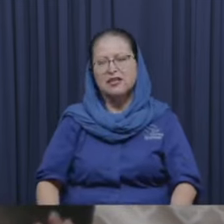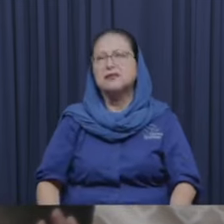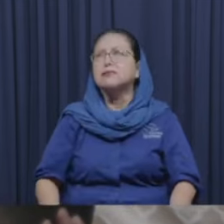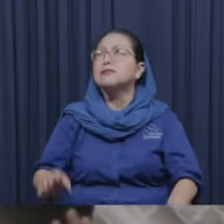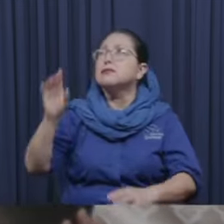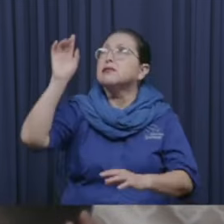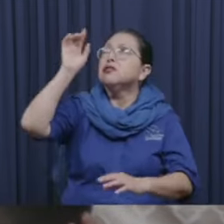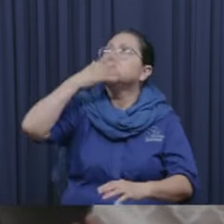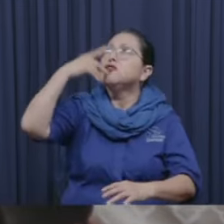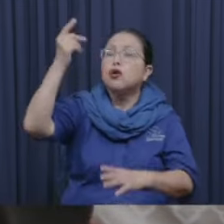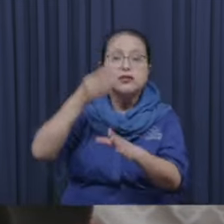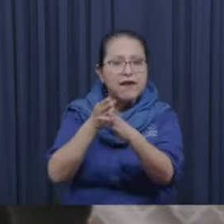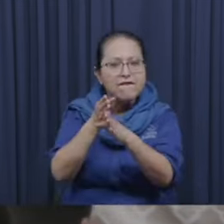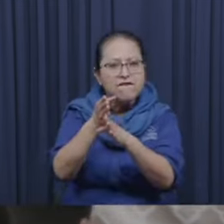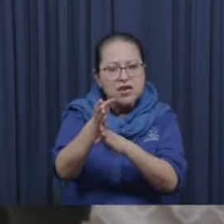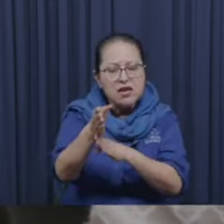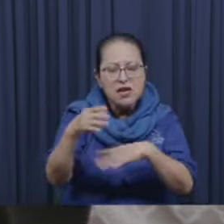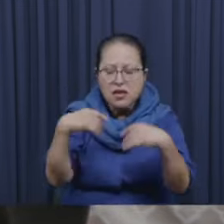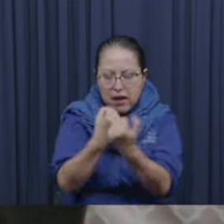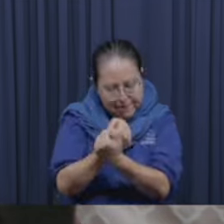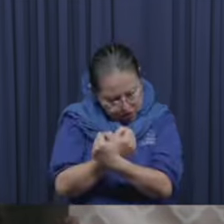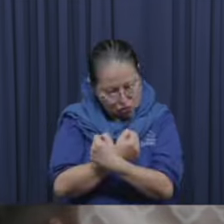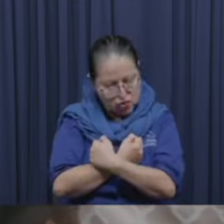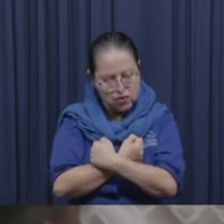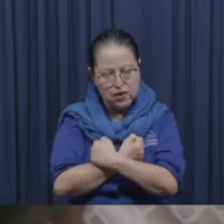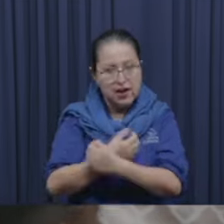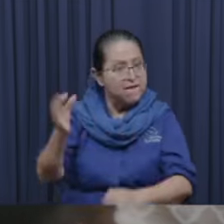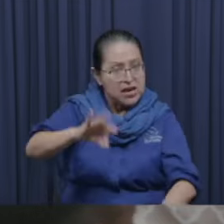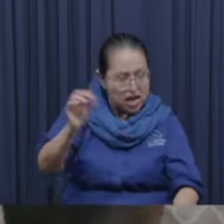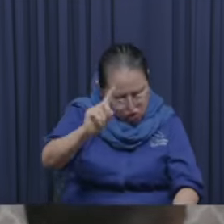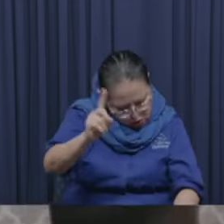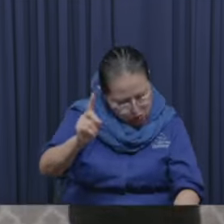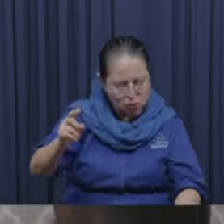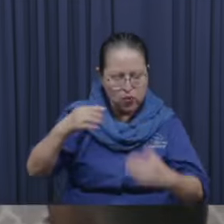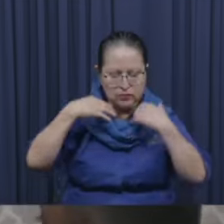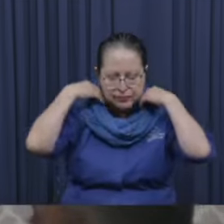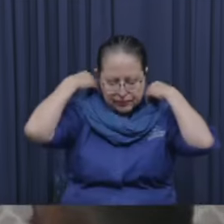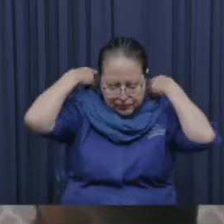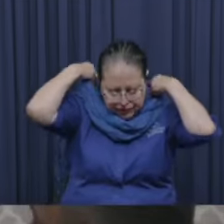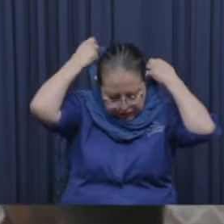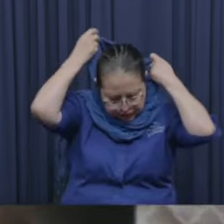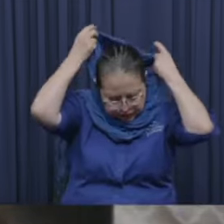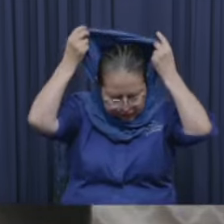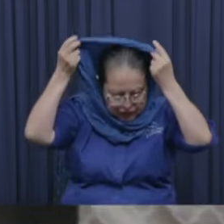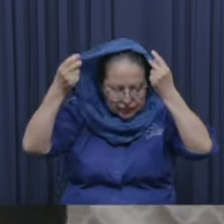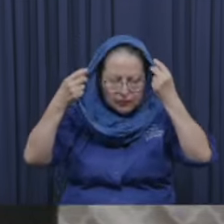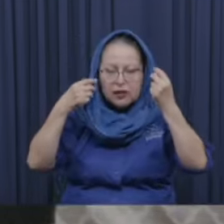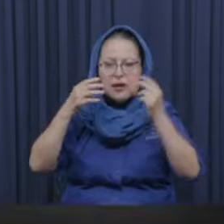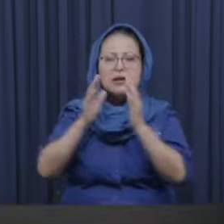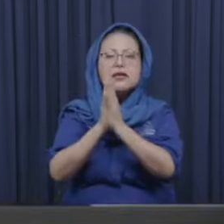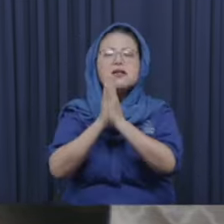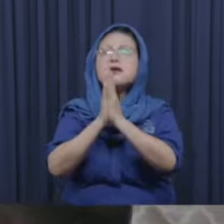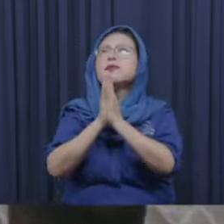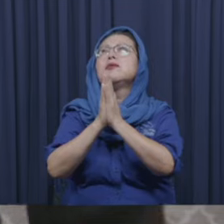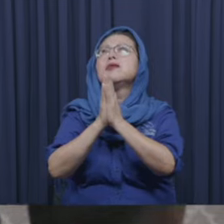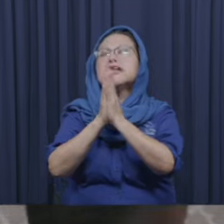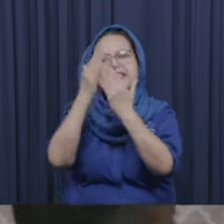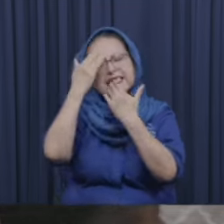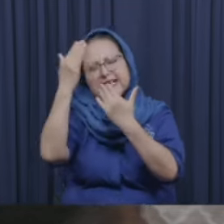Tu fidelidad y de tu amor Dios Todopoderoso hoy te pedimos por todos aquellos hermanos que están viniendo aceptando al